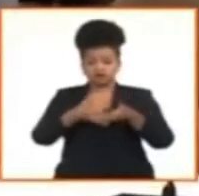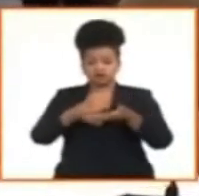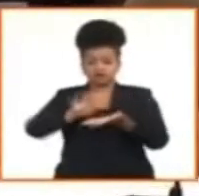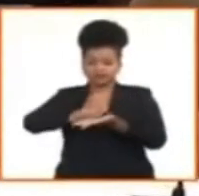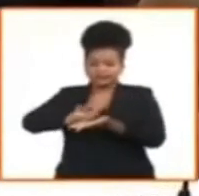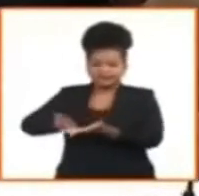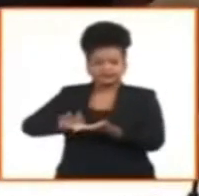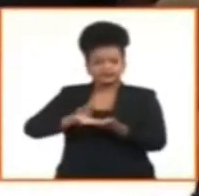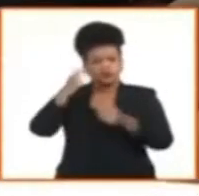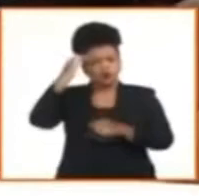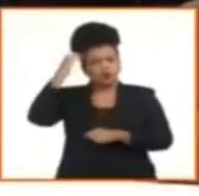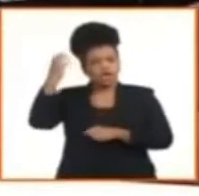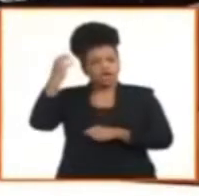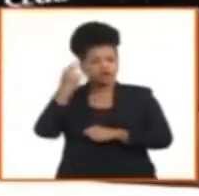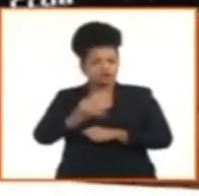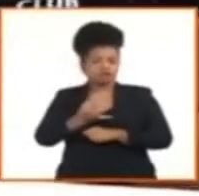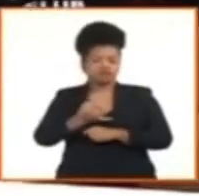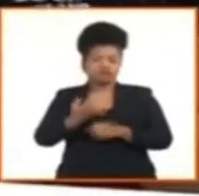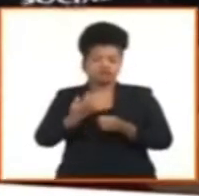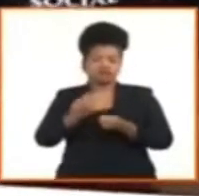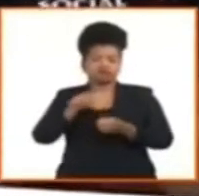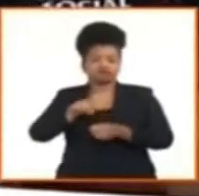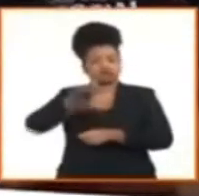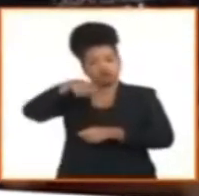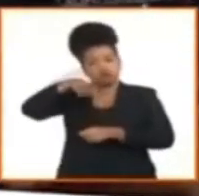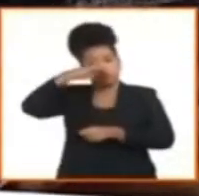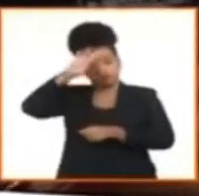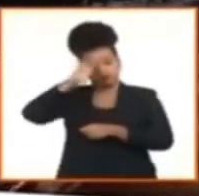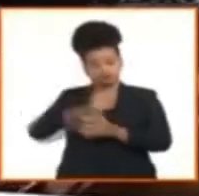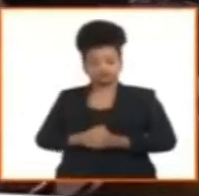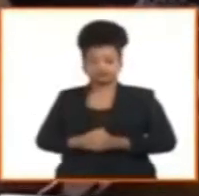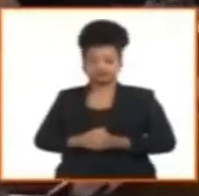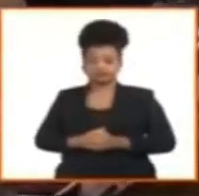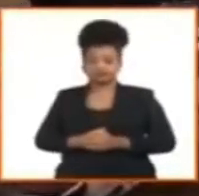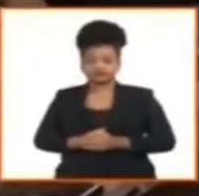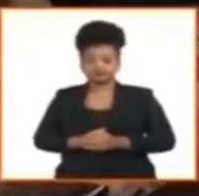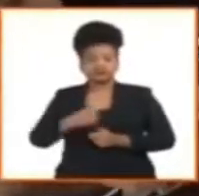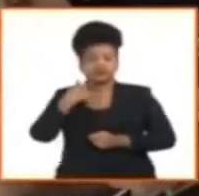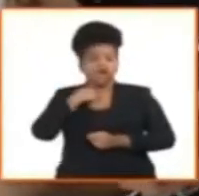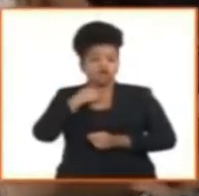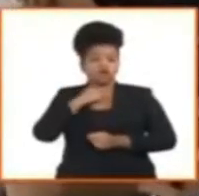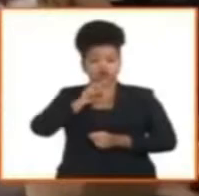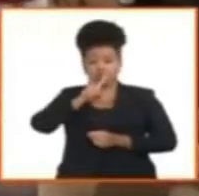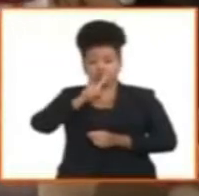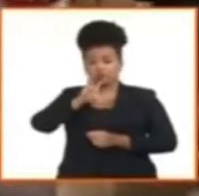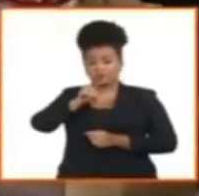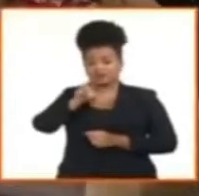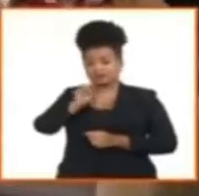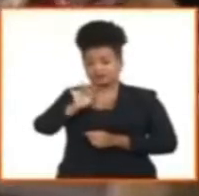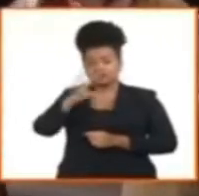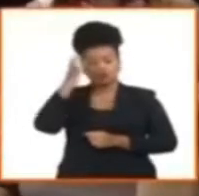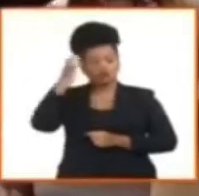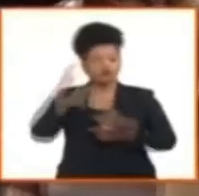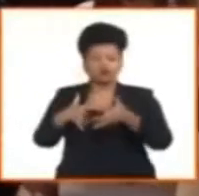Estados Unidos hacia la emigración desde Cuba. Desde el año 2017, el gobierno de los Estados